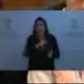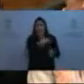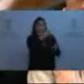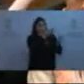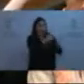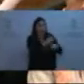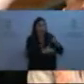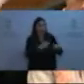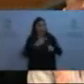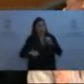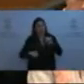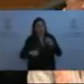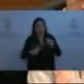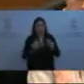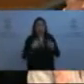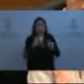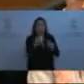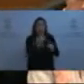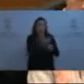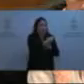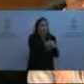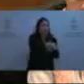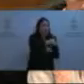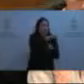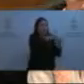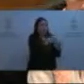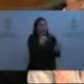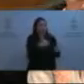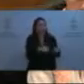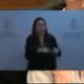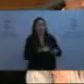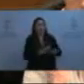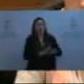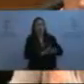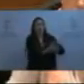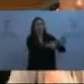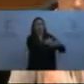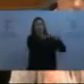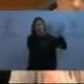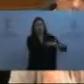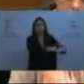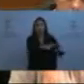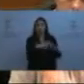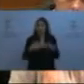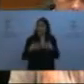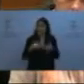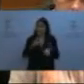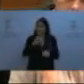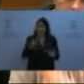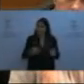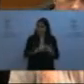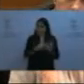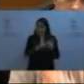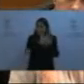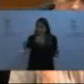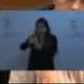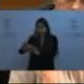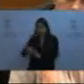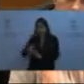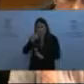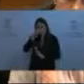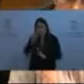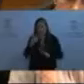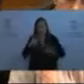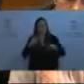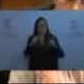de lo que le dice, igual como yo le dije que había que conservarla, pues ha decidido que se caiga. Entonces, en marzo de 2017, los vecinos, preocupados, ya publicaron